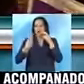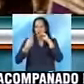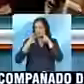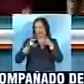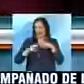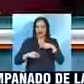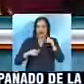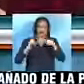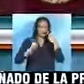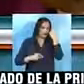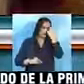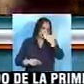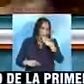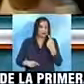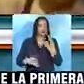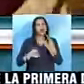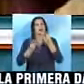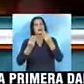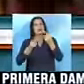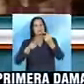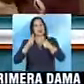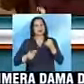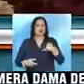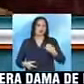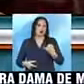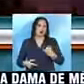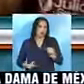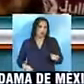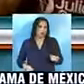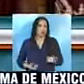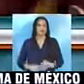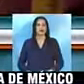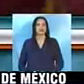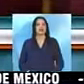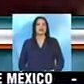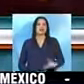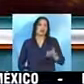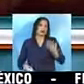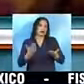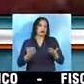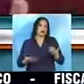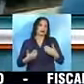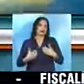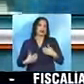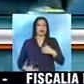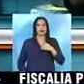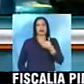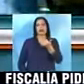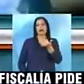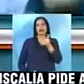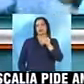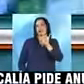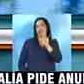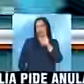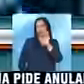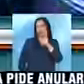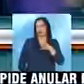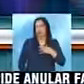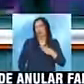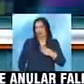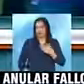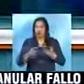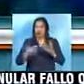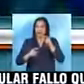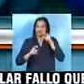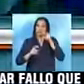unos rostros ya bastante jóvenes. O sea, sabemos que son jóvenes, que tienen 18, 19 años, pero hay menores de edad por allí, ¿tú has podido